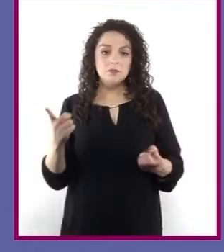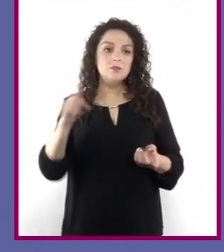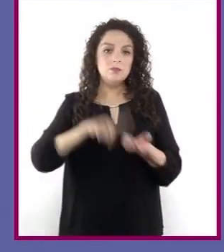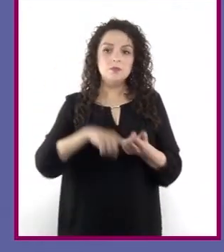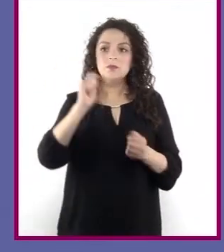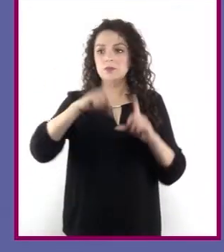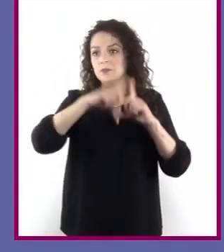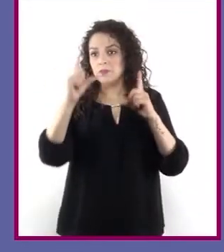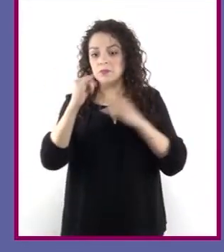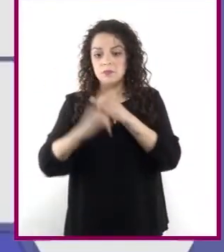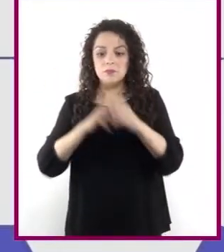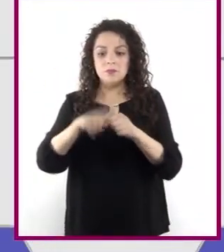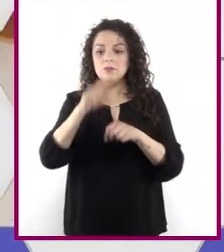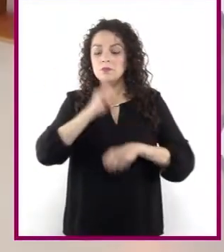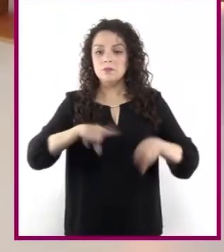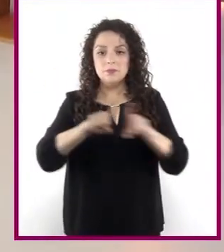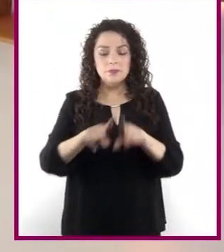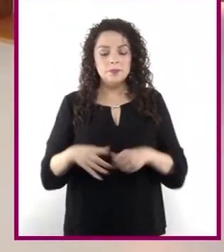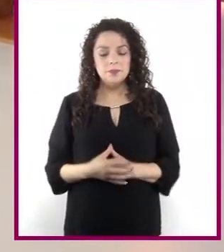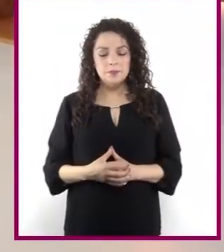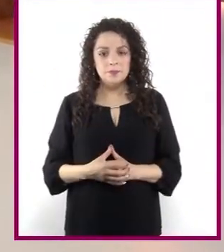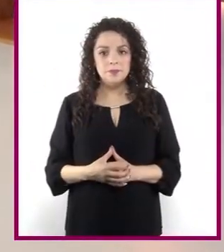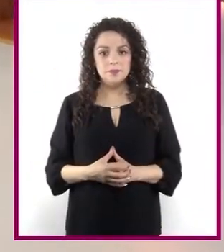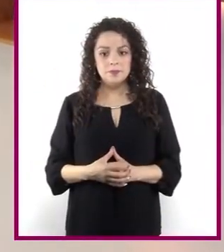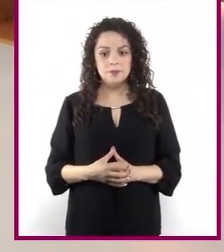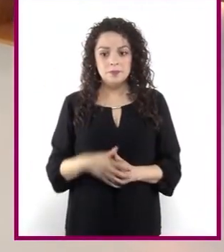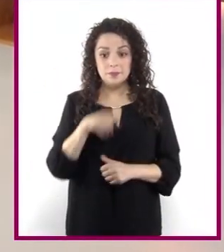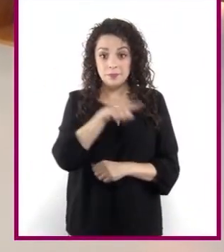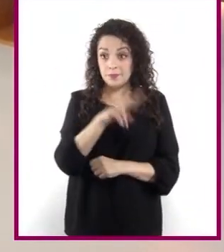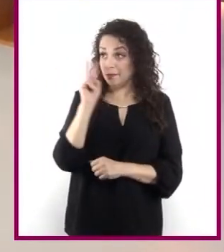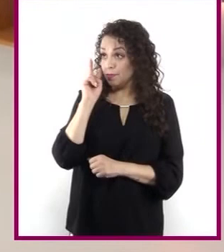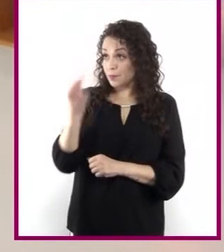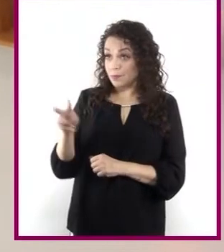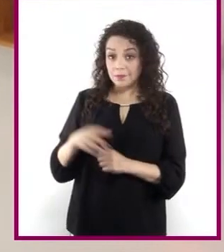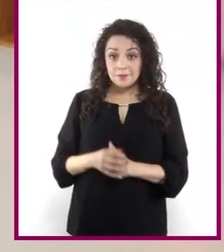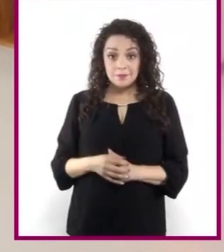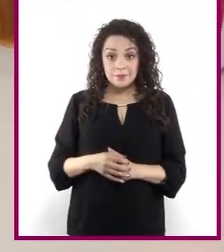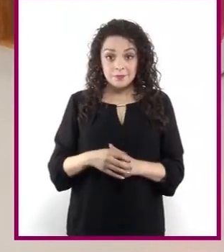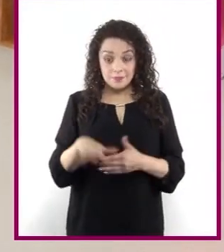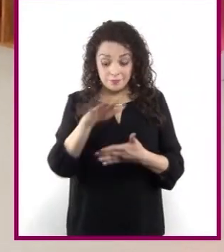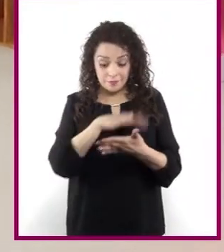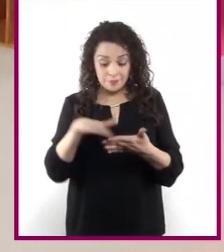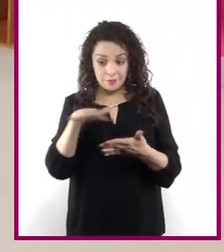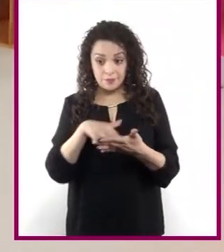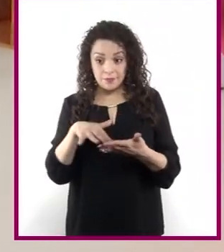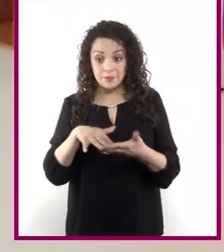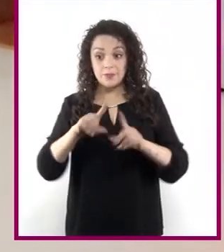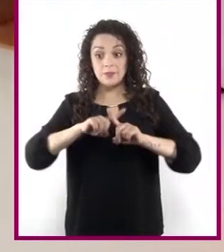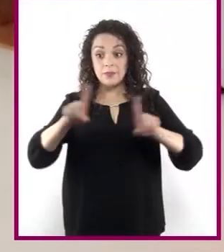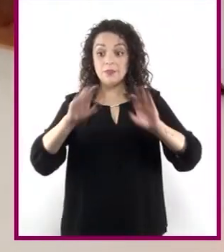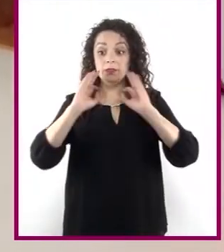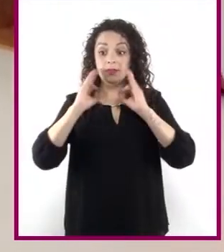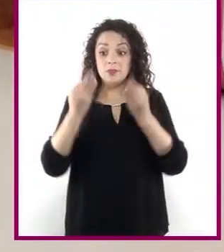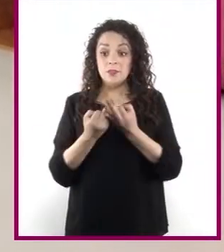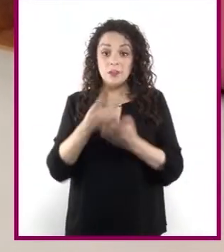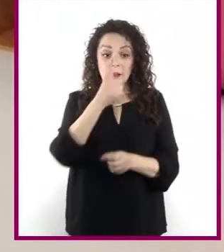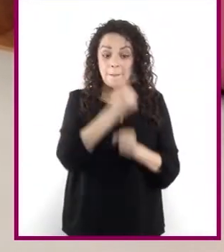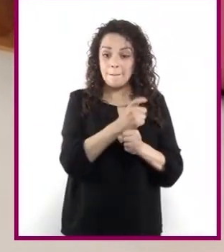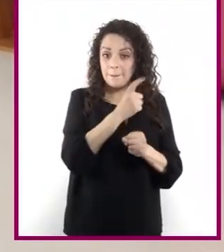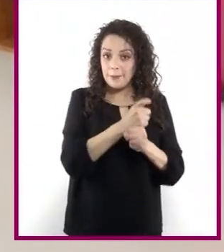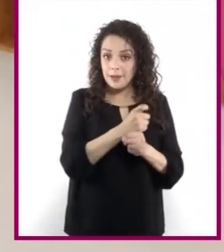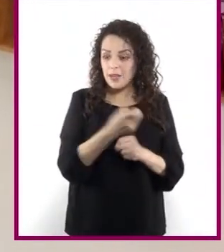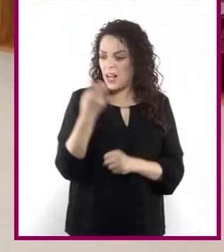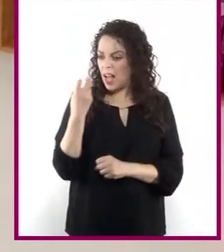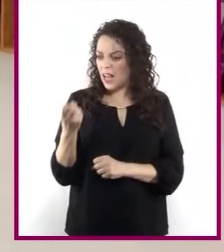nacional e internacional. Como se observó, su lectura en voz alta fue distinta a la primera. En